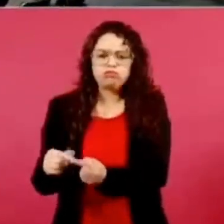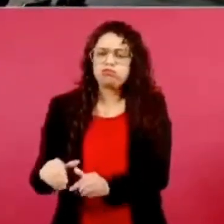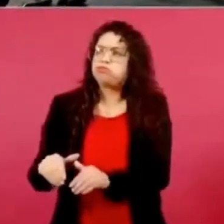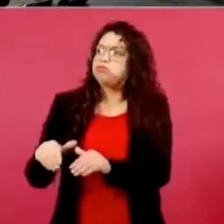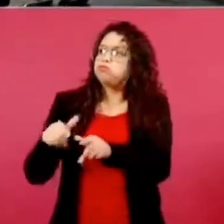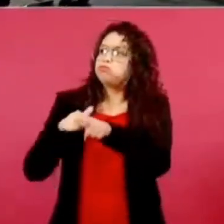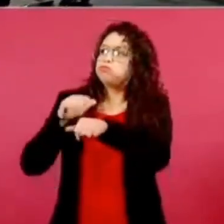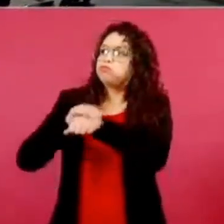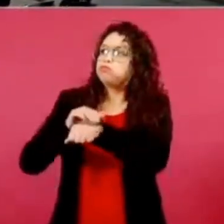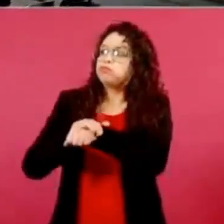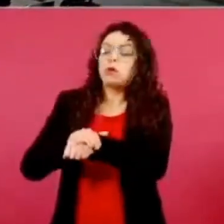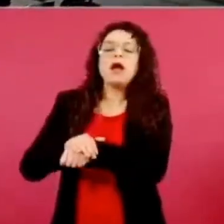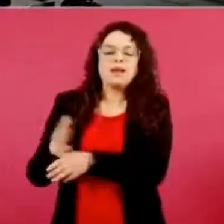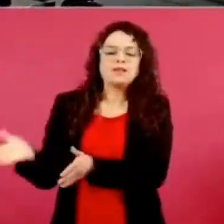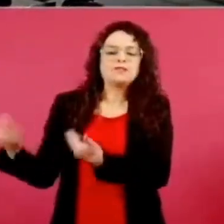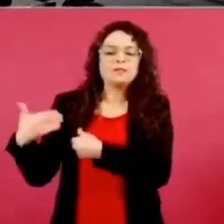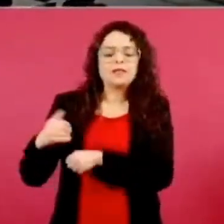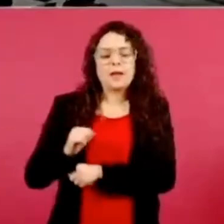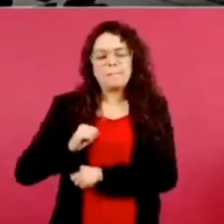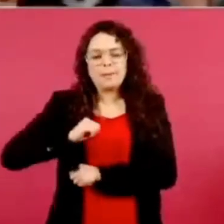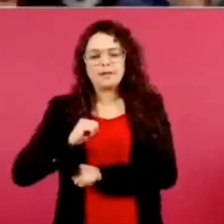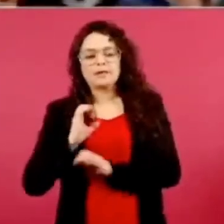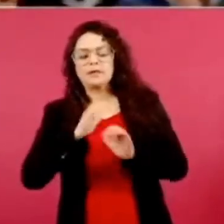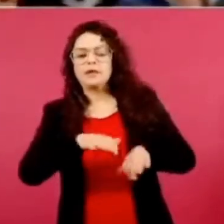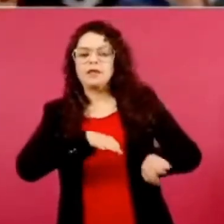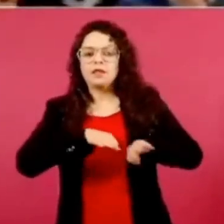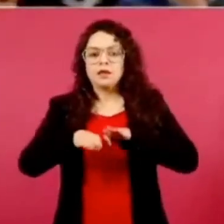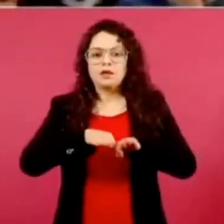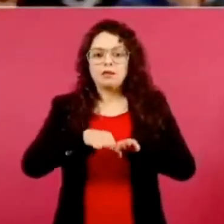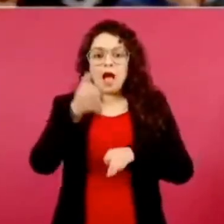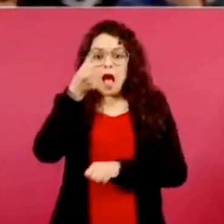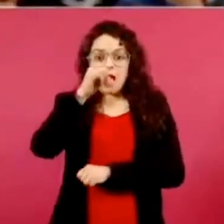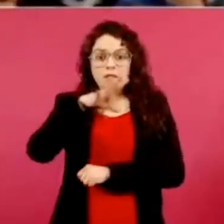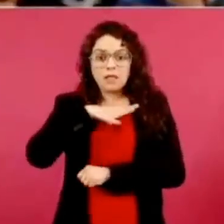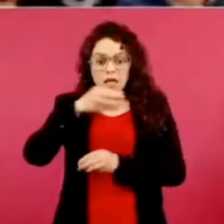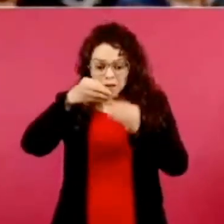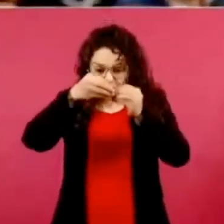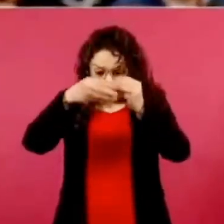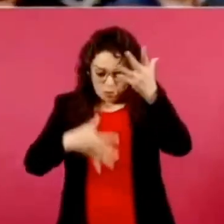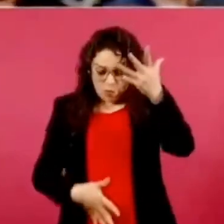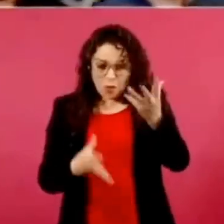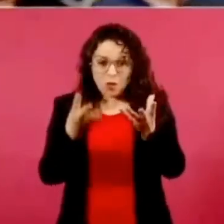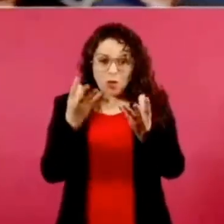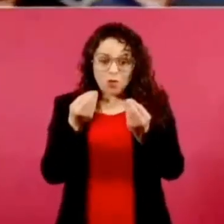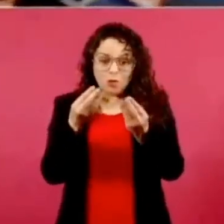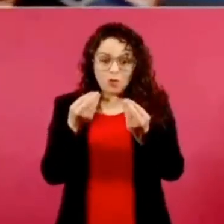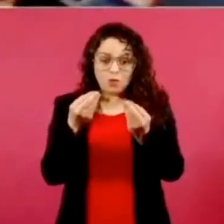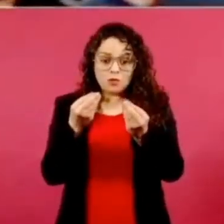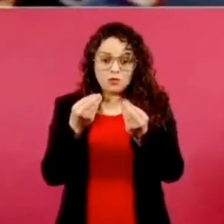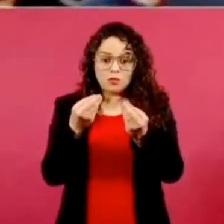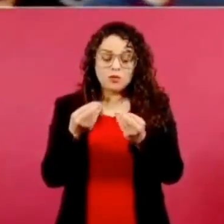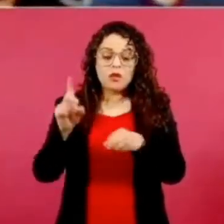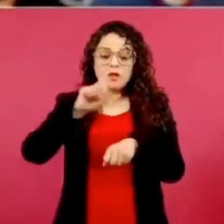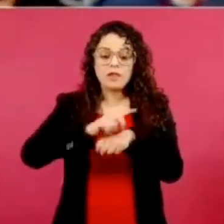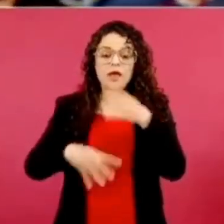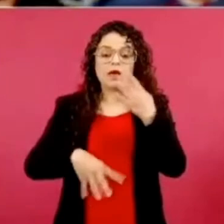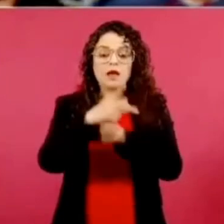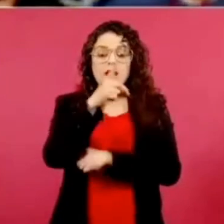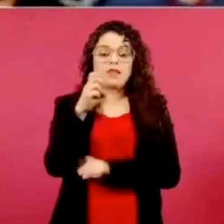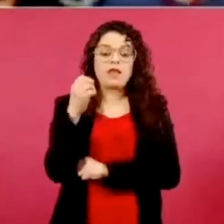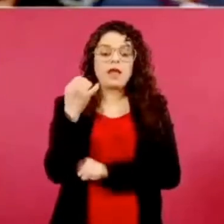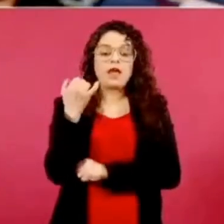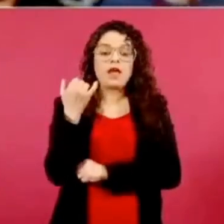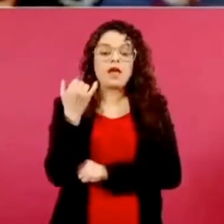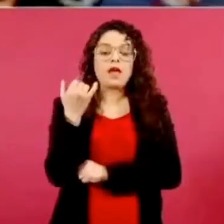vamos con toda la lista, aquí las tenemos. Y estos sueldos son netos mensuales actualizados al 14 de julio del 23, de acuerdo